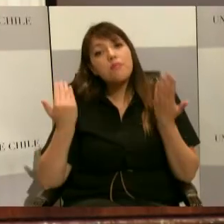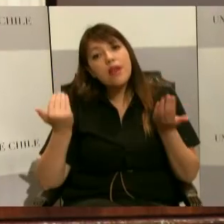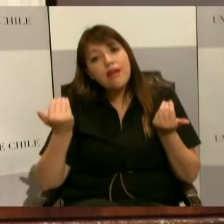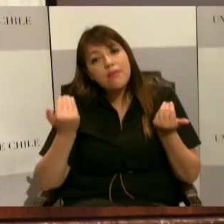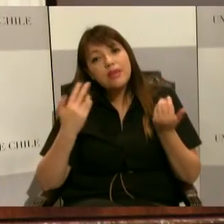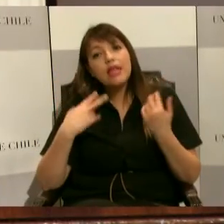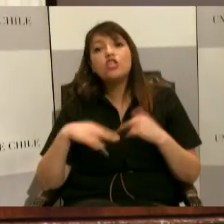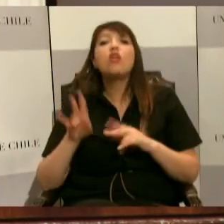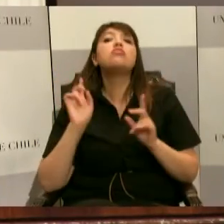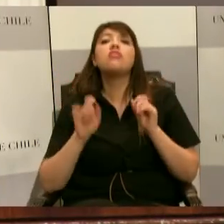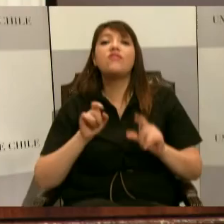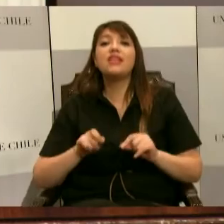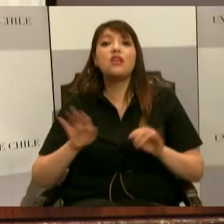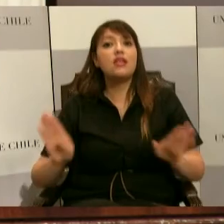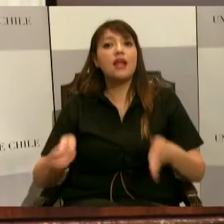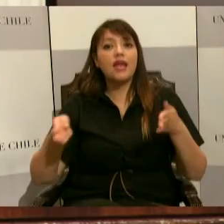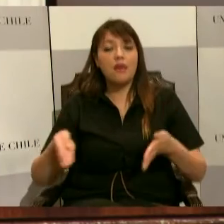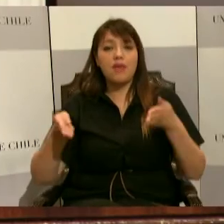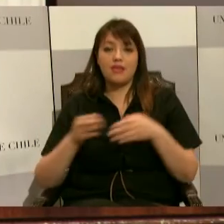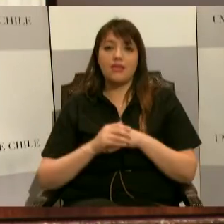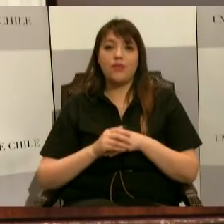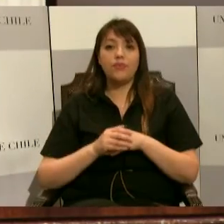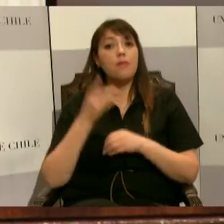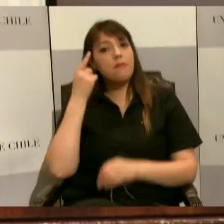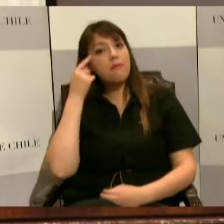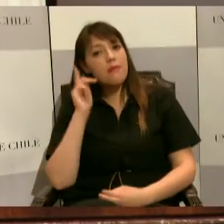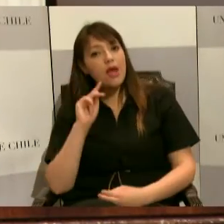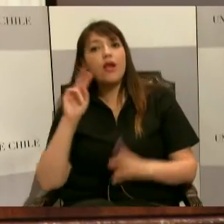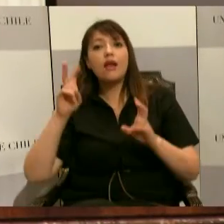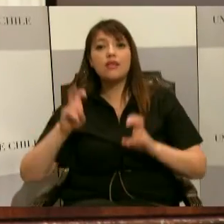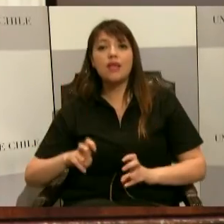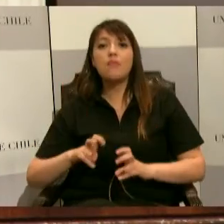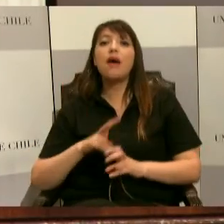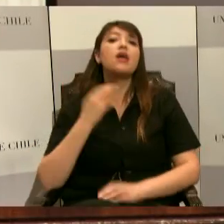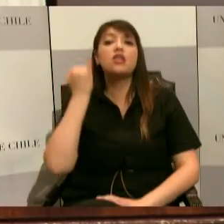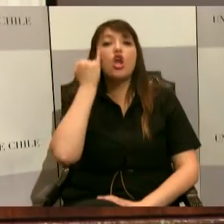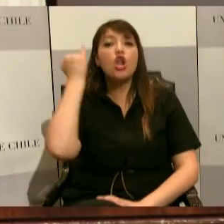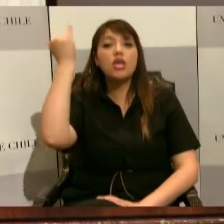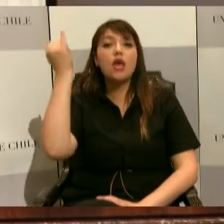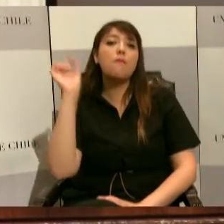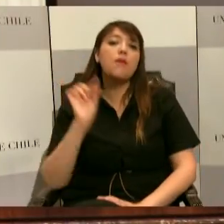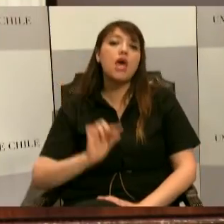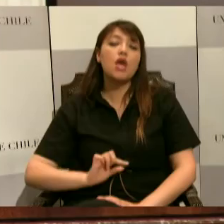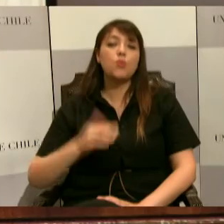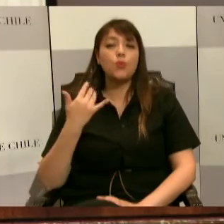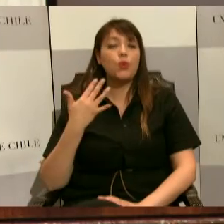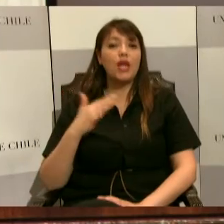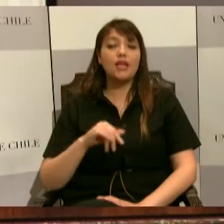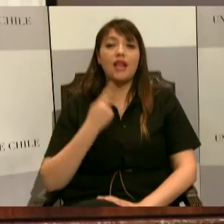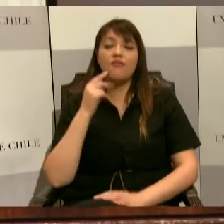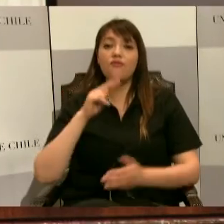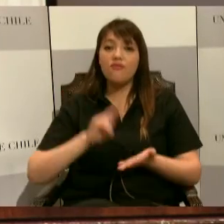son defendidos enérgicamente. Pero me temo este es el aspecto ideológico menos relevante. El